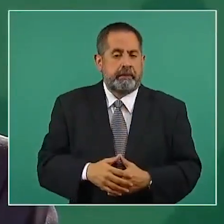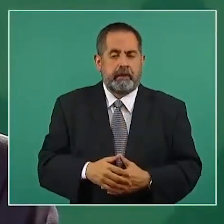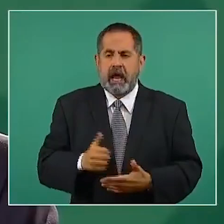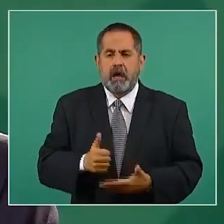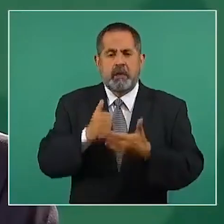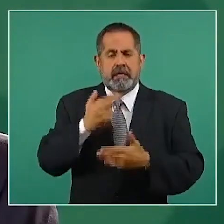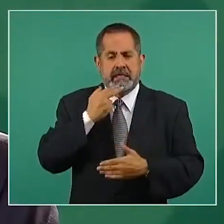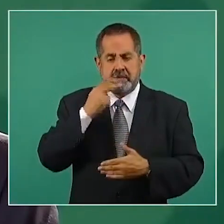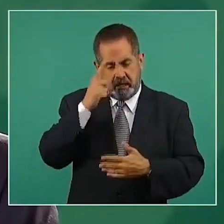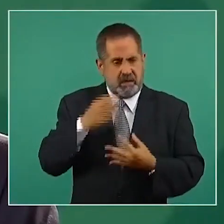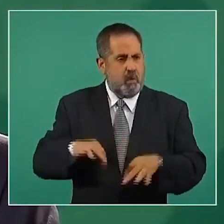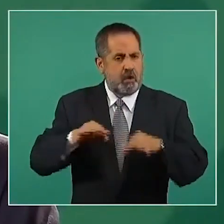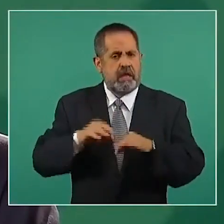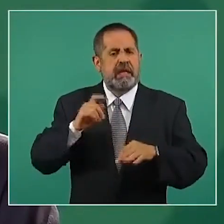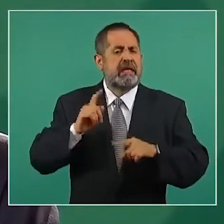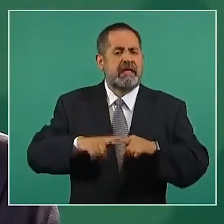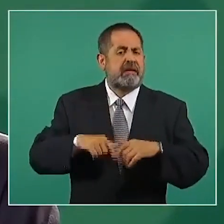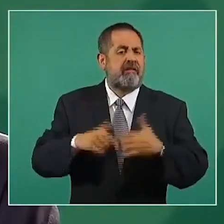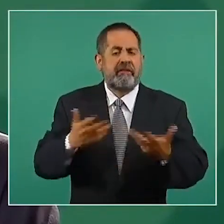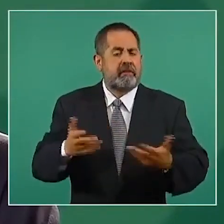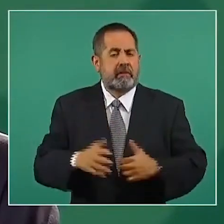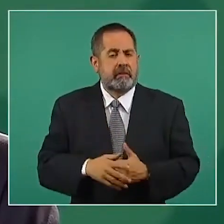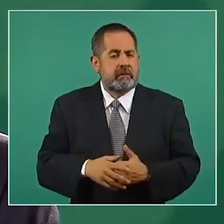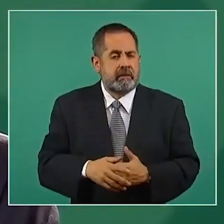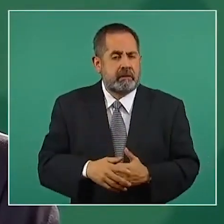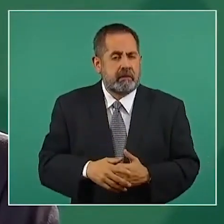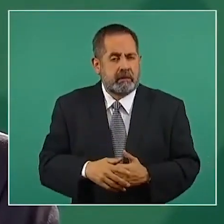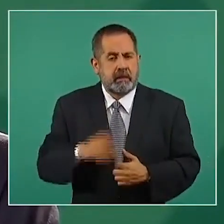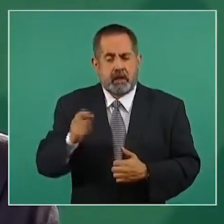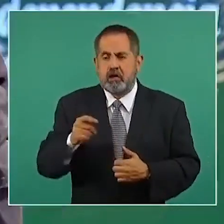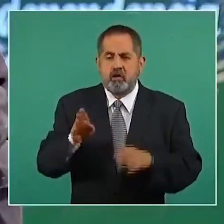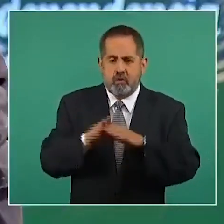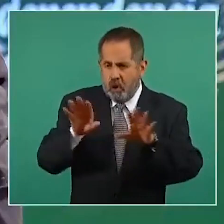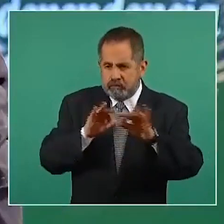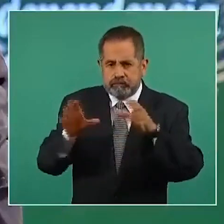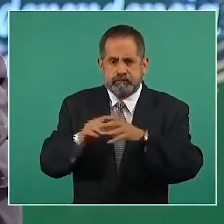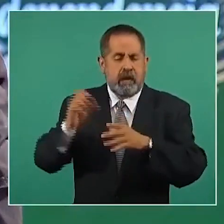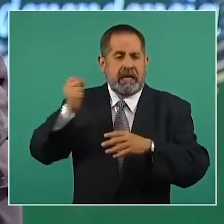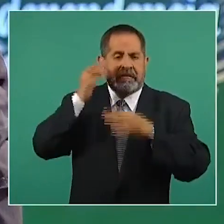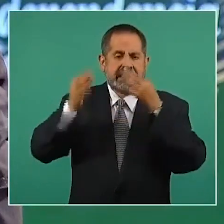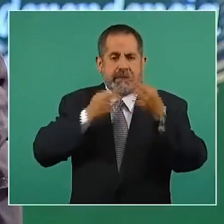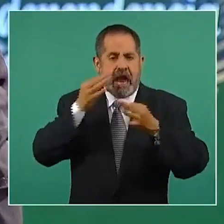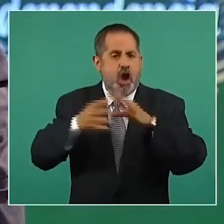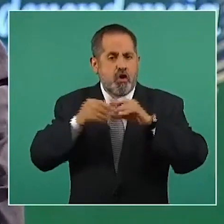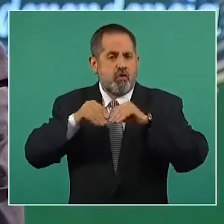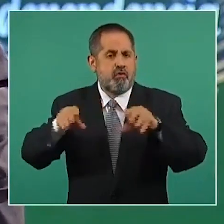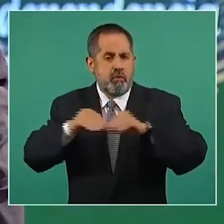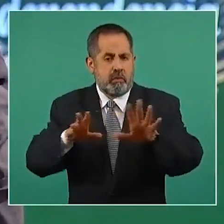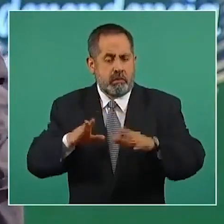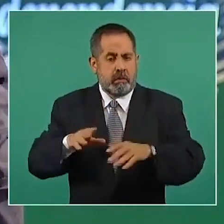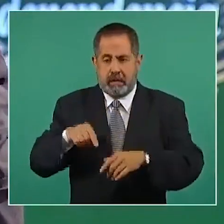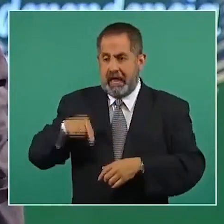ayuda para este propósito que consideramos muy importante es la configuración de este seminario permanente del que hemos hablado y